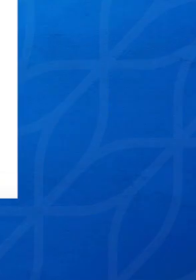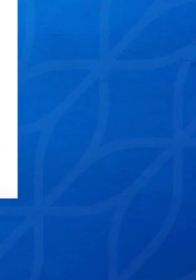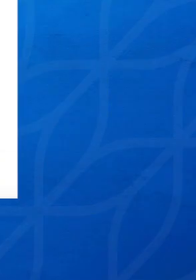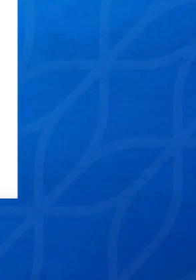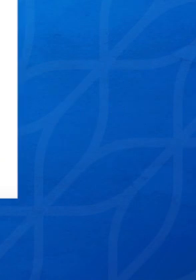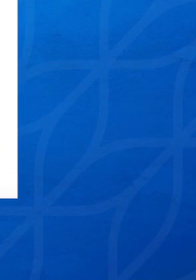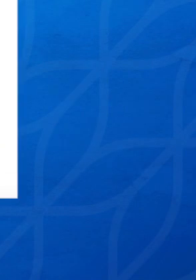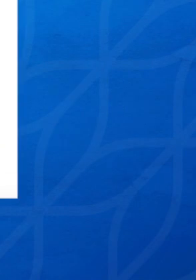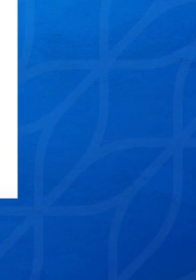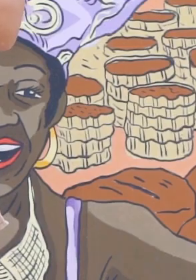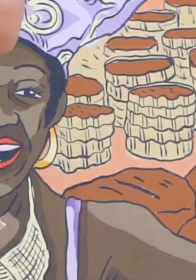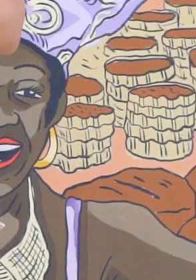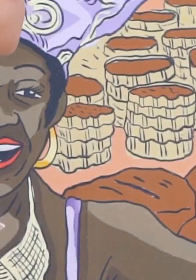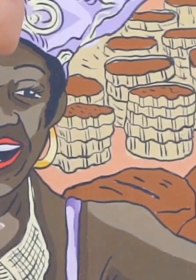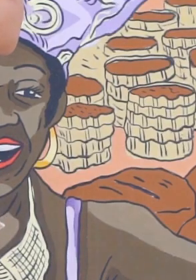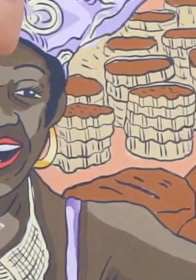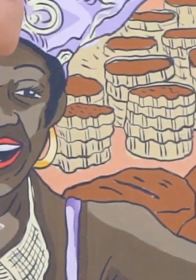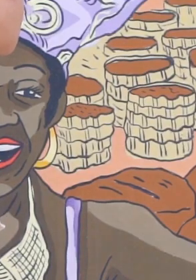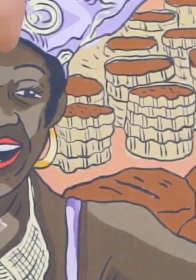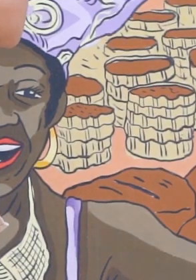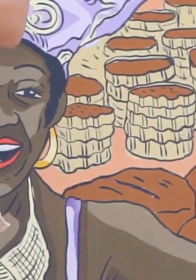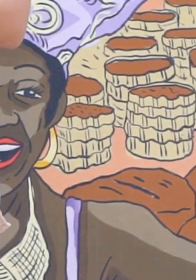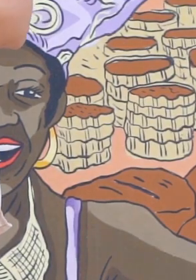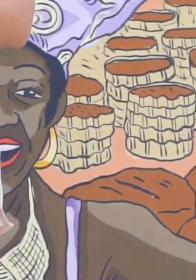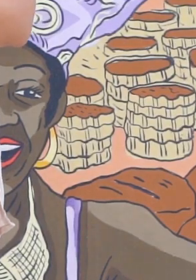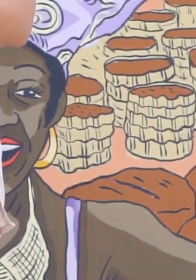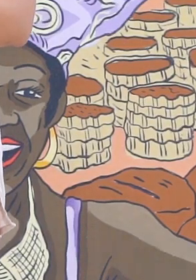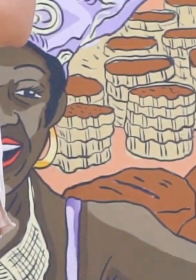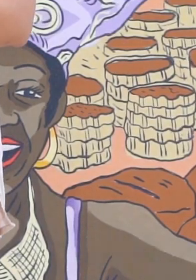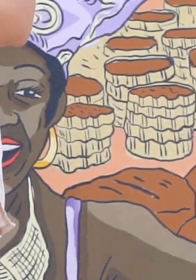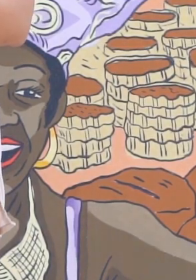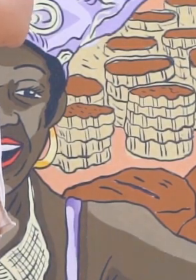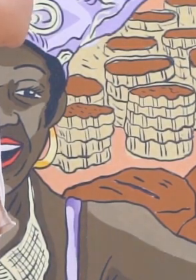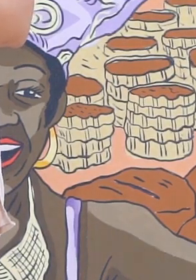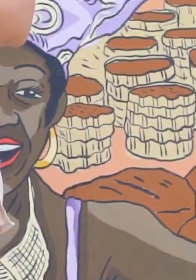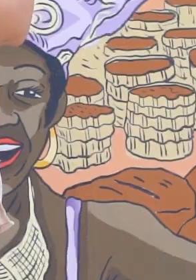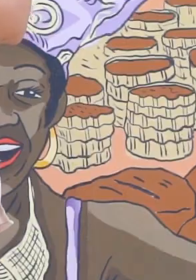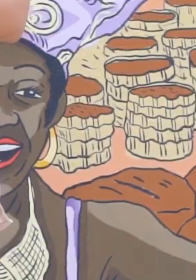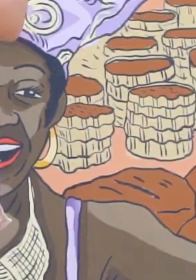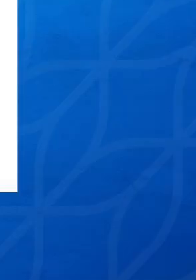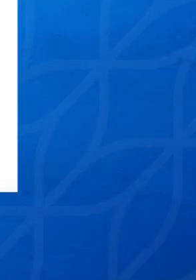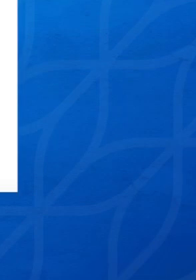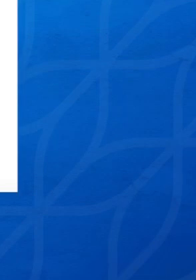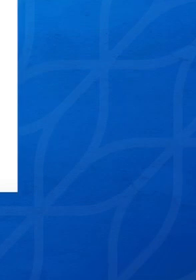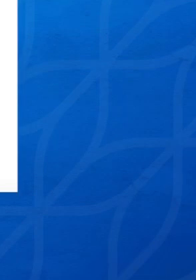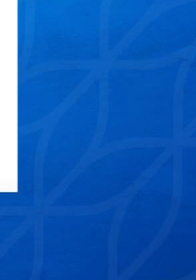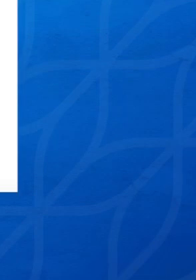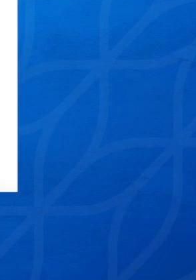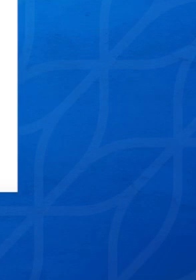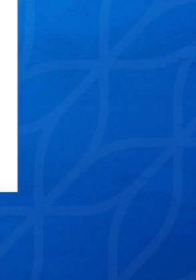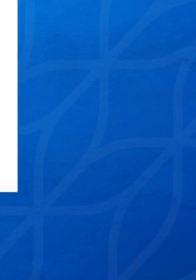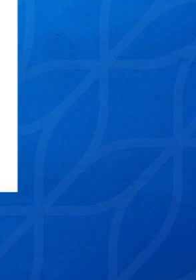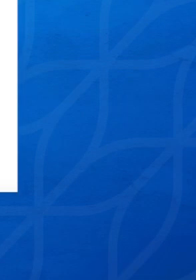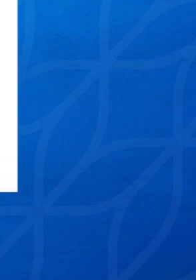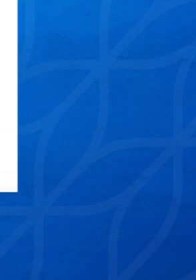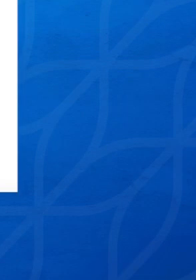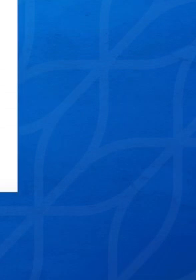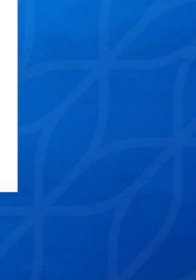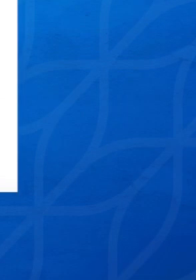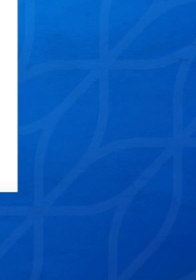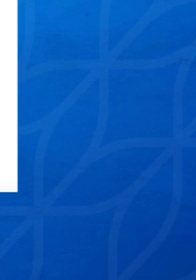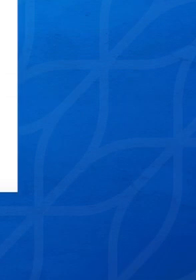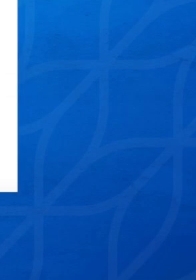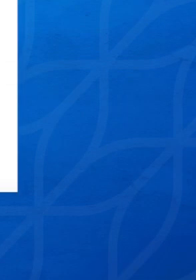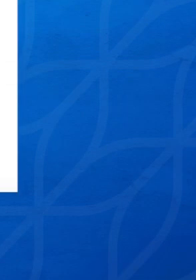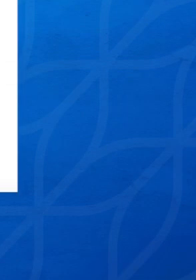que construyamos nación, construyamos identidad, construyamos Costa Rica. Y es importante también destacar que también tenemos material para